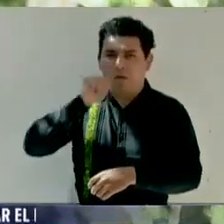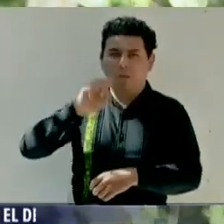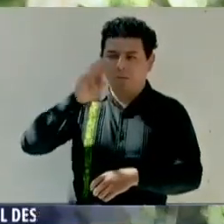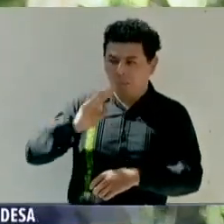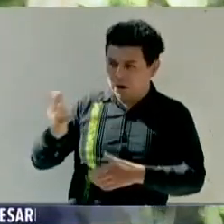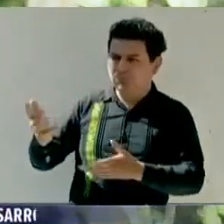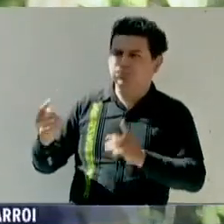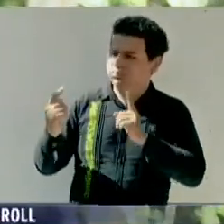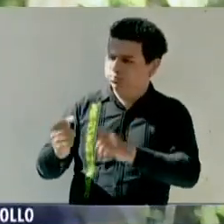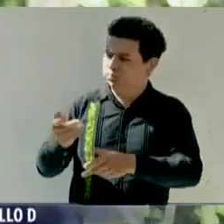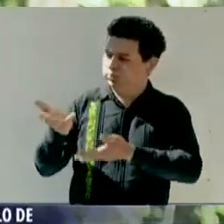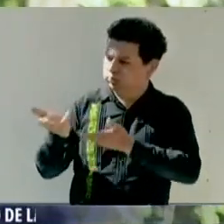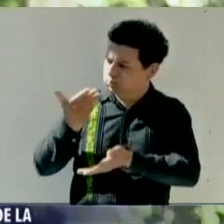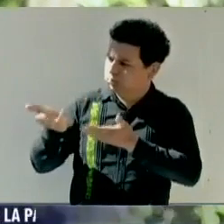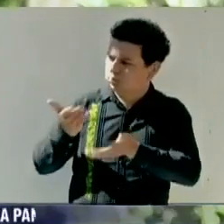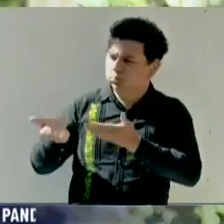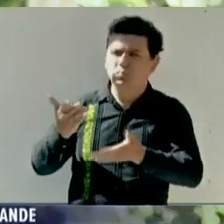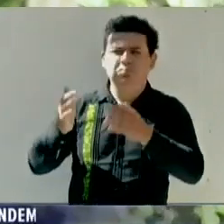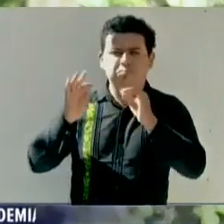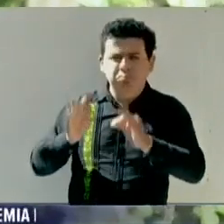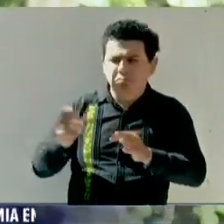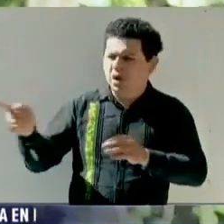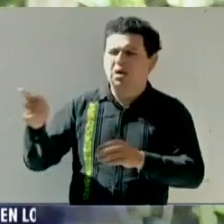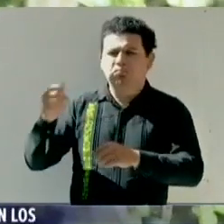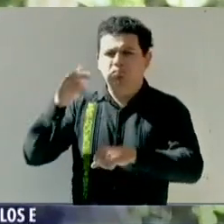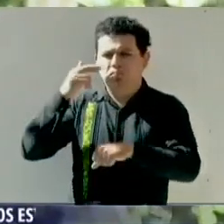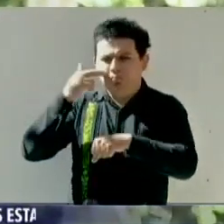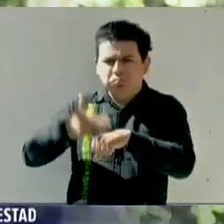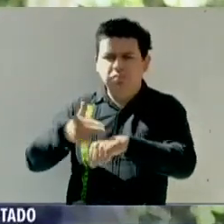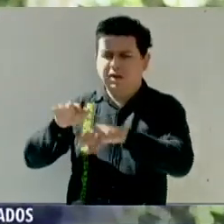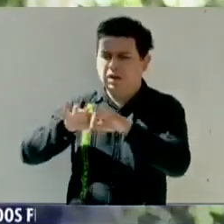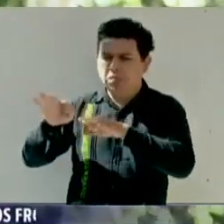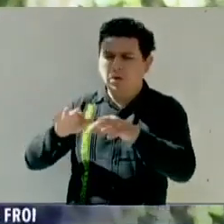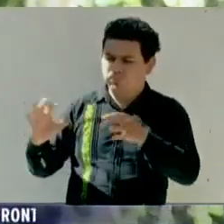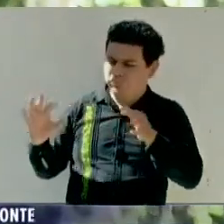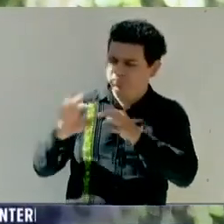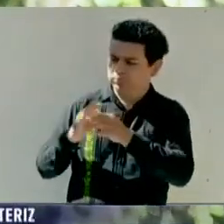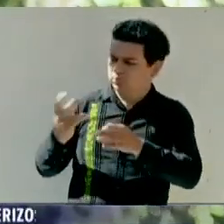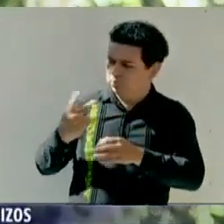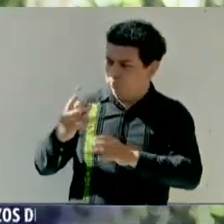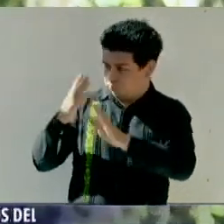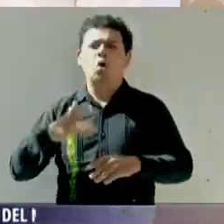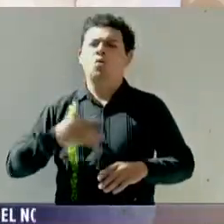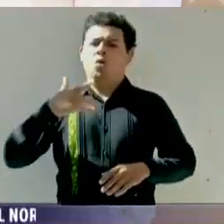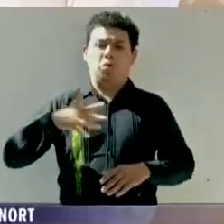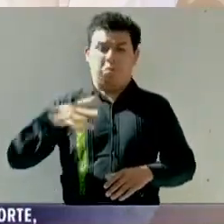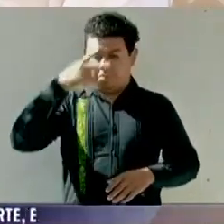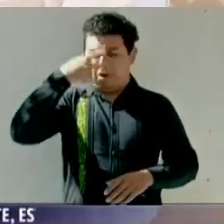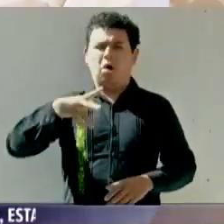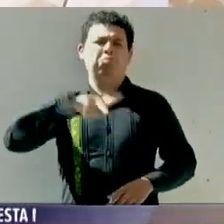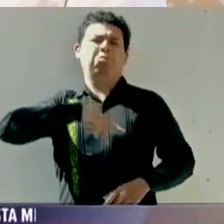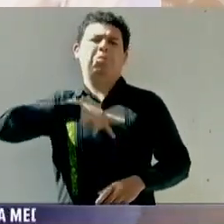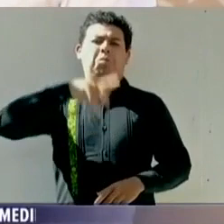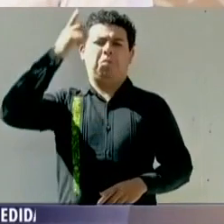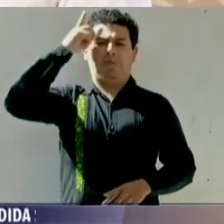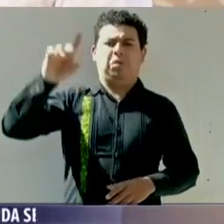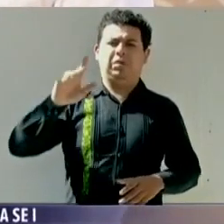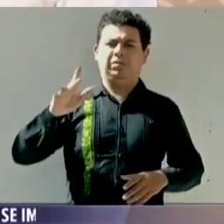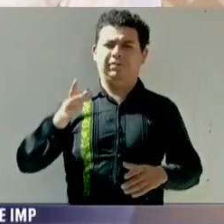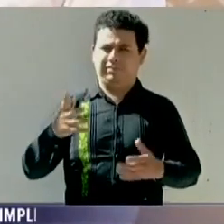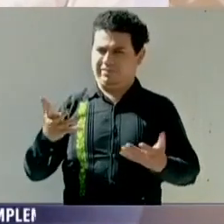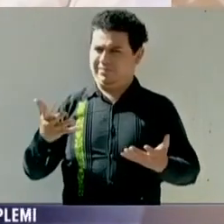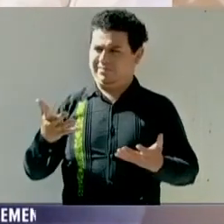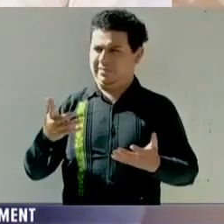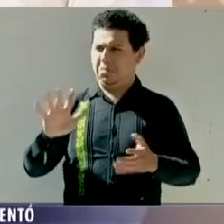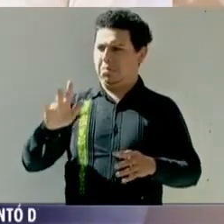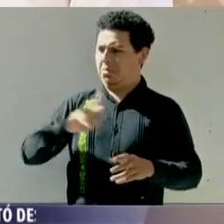apoyando la transformación. Si nosotros, que nos sentíamos los dueños de México y tenemos a los medios de